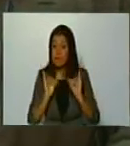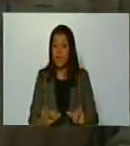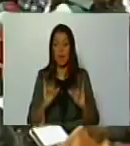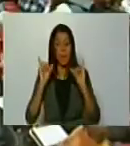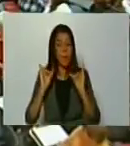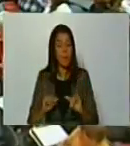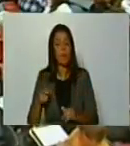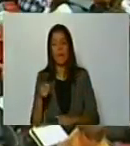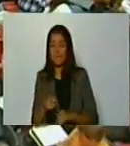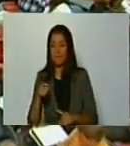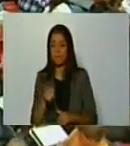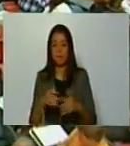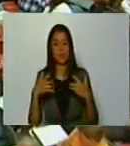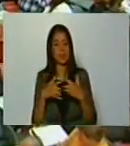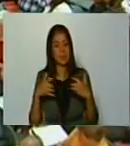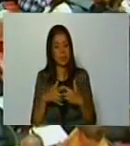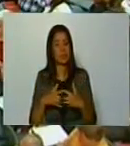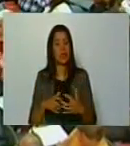seguir intentando.